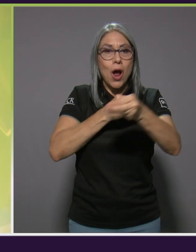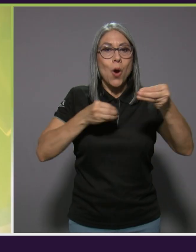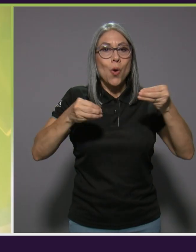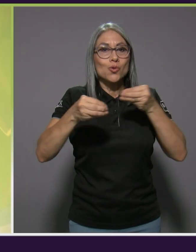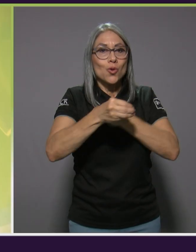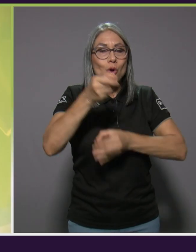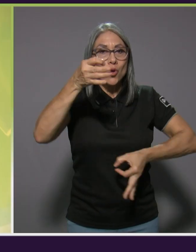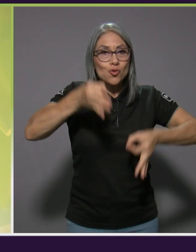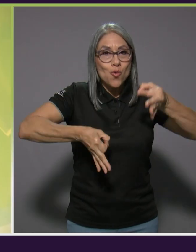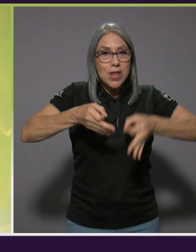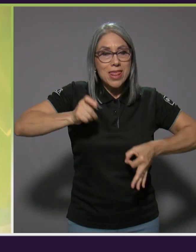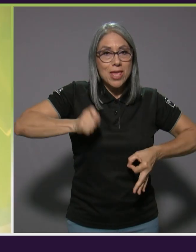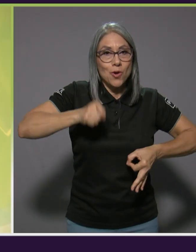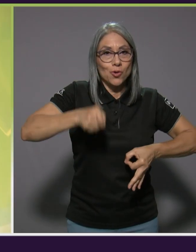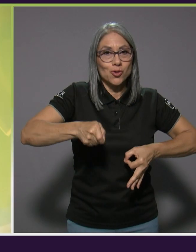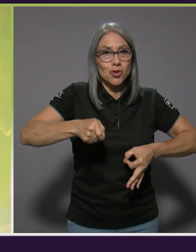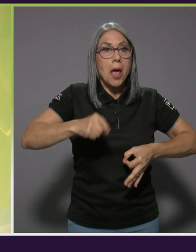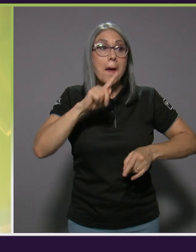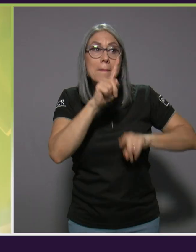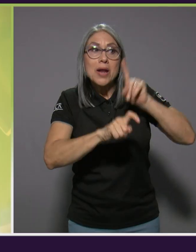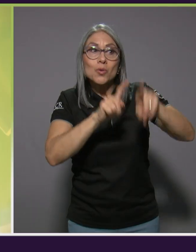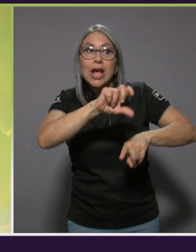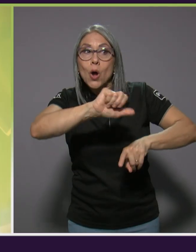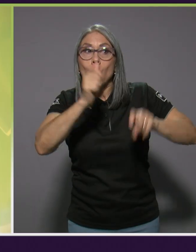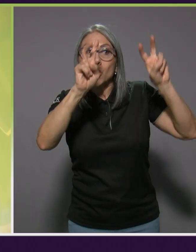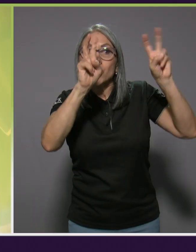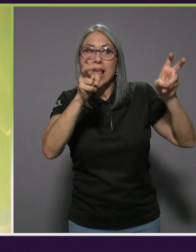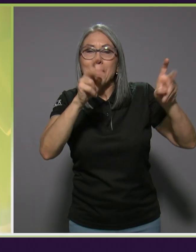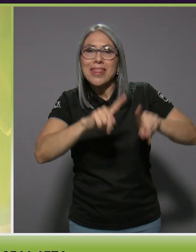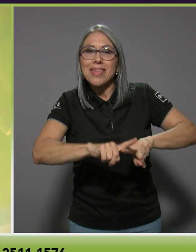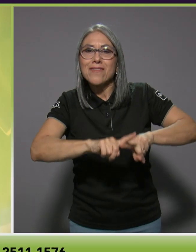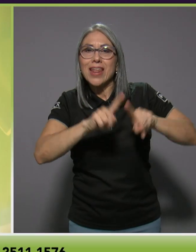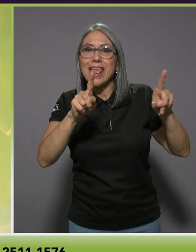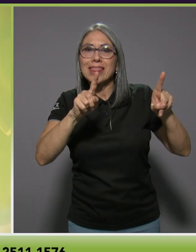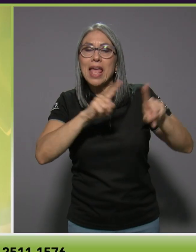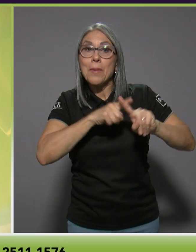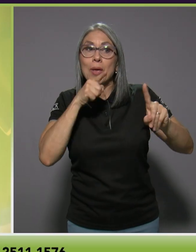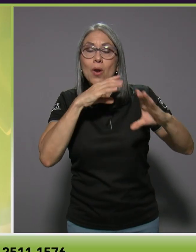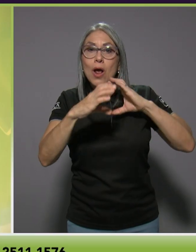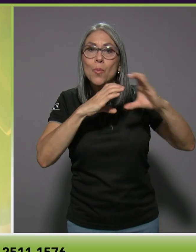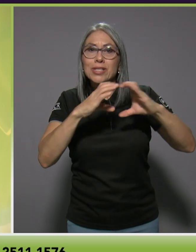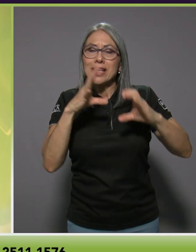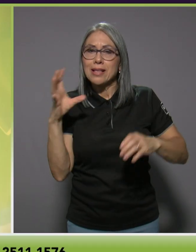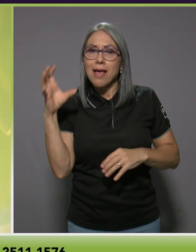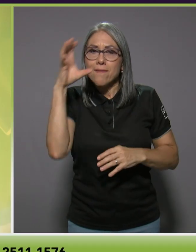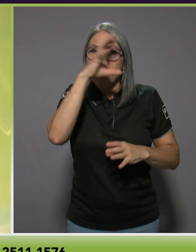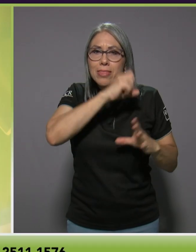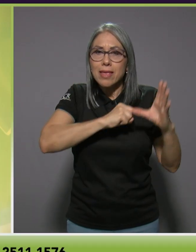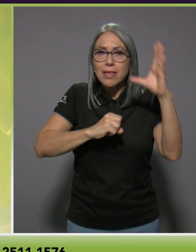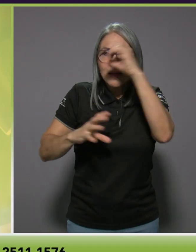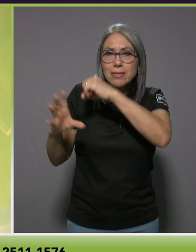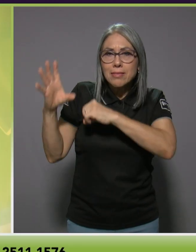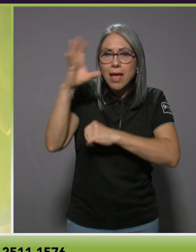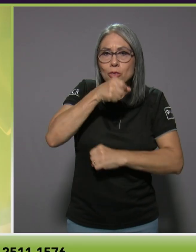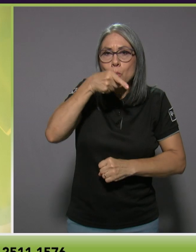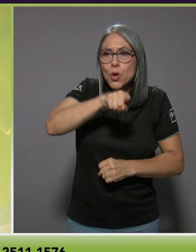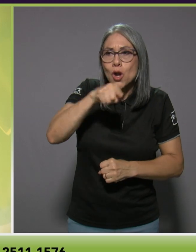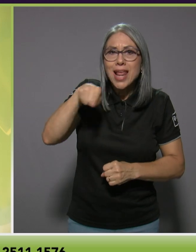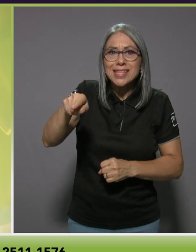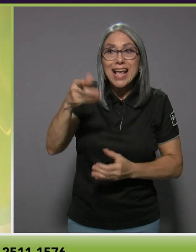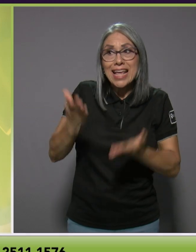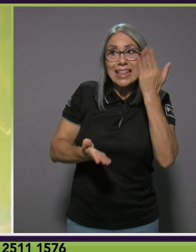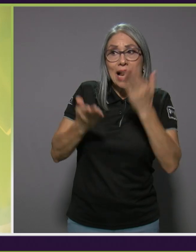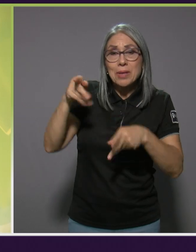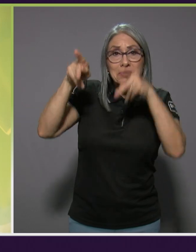tema y en la conversación se van detectando muchos tipos de violencia que pasan desapercibidos o que no